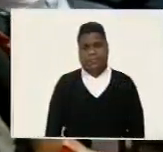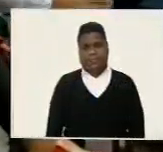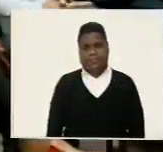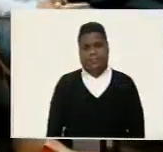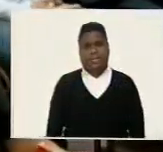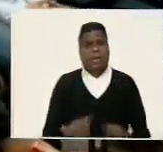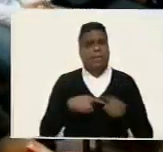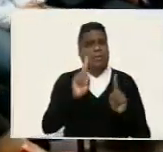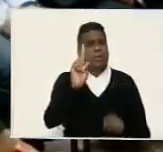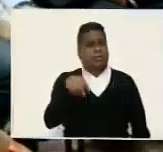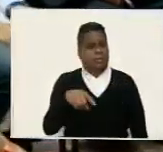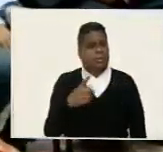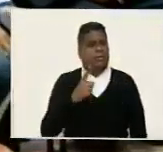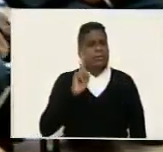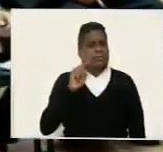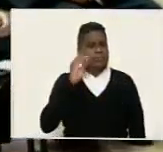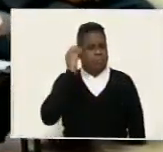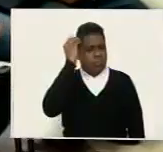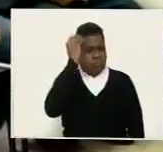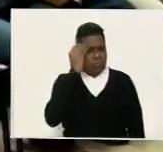Pero también tenemos que recordar